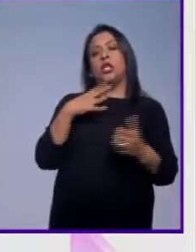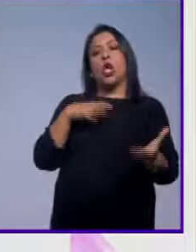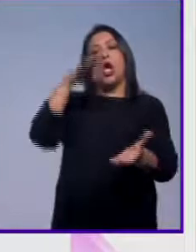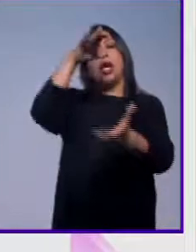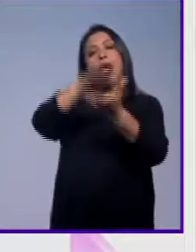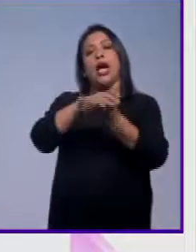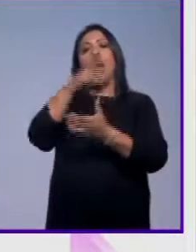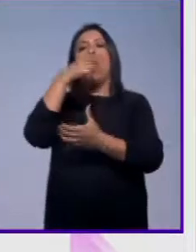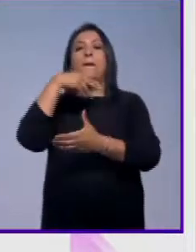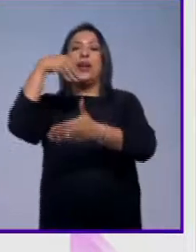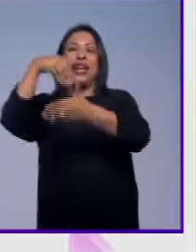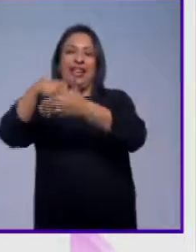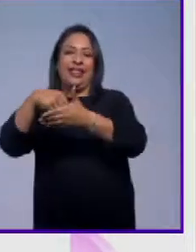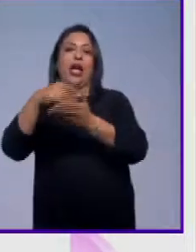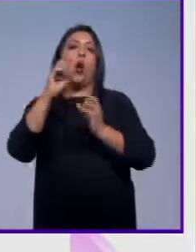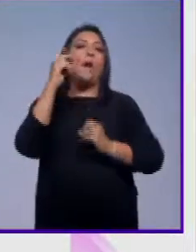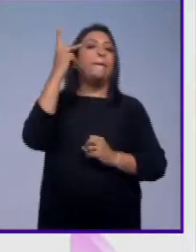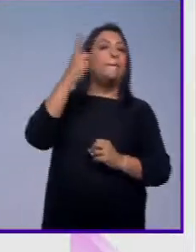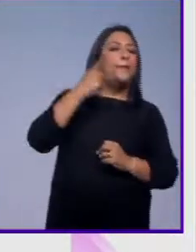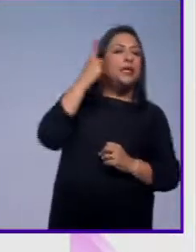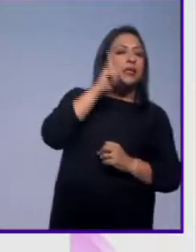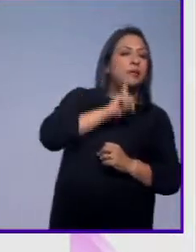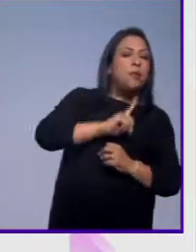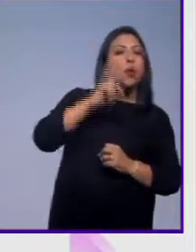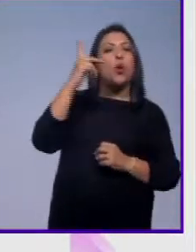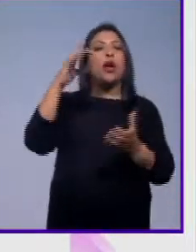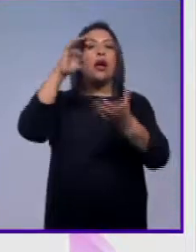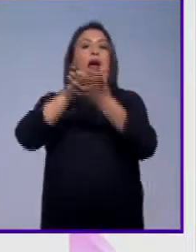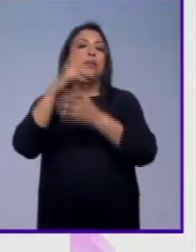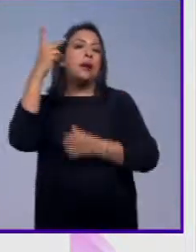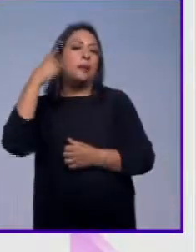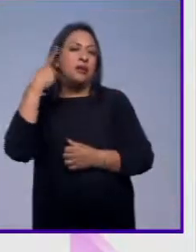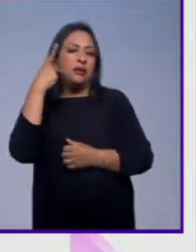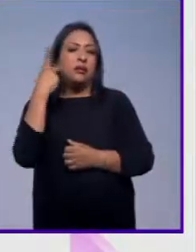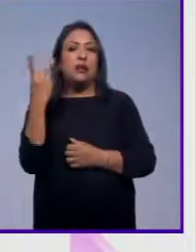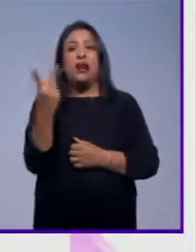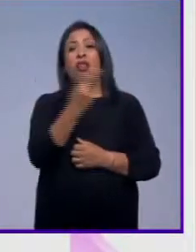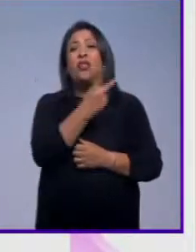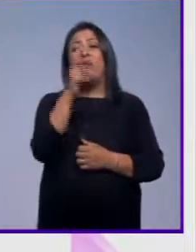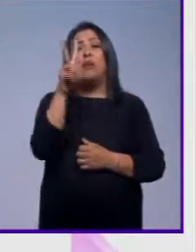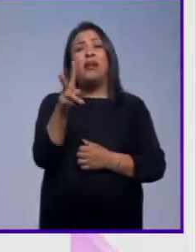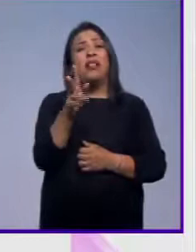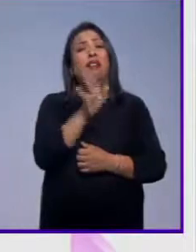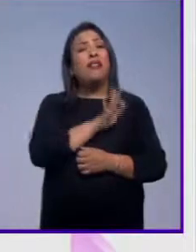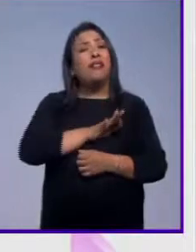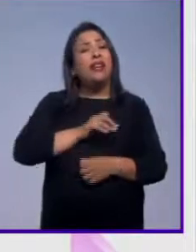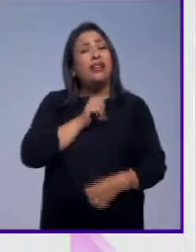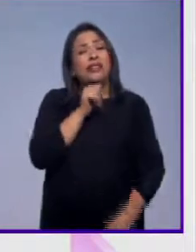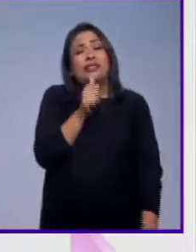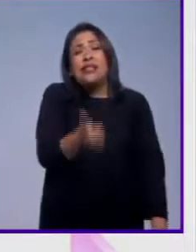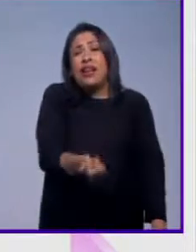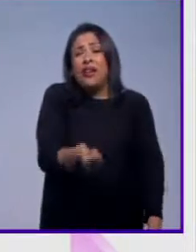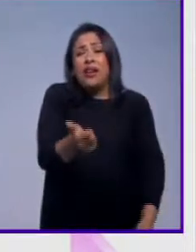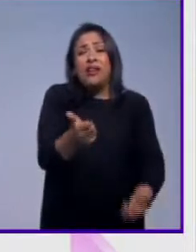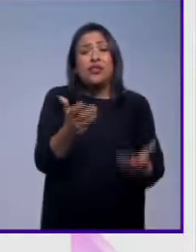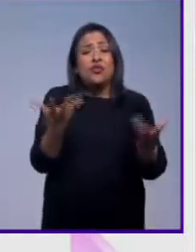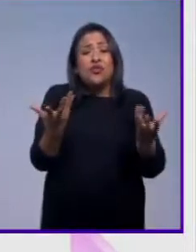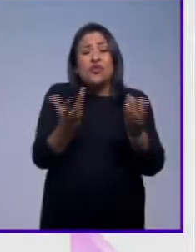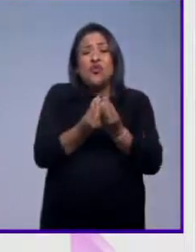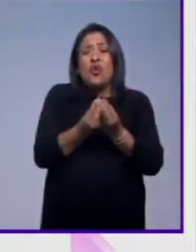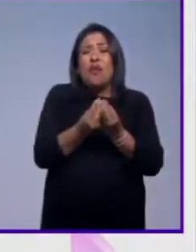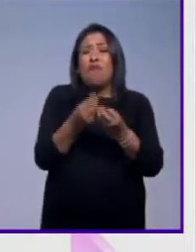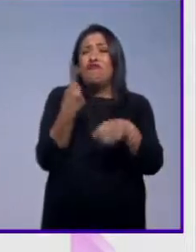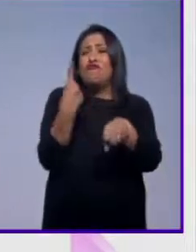hombre cartera o el príncipe con la princesa lo que termina sucediendo es que ambos son tan infelices que las relaciones se vuelven profundamente